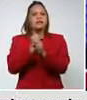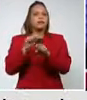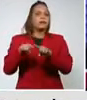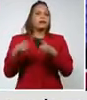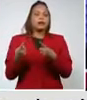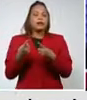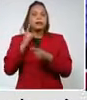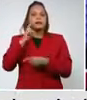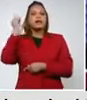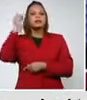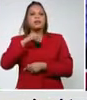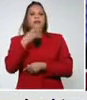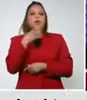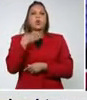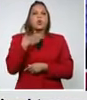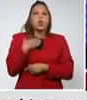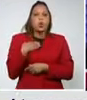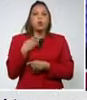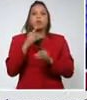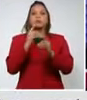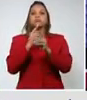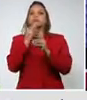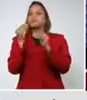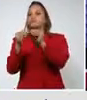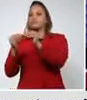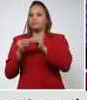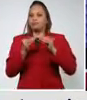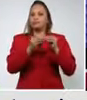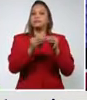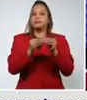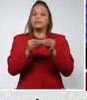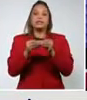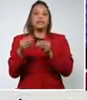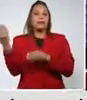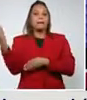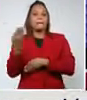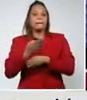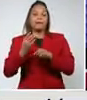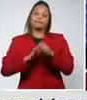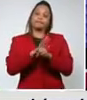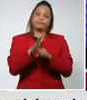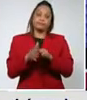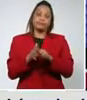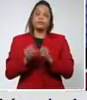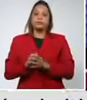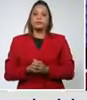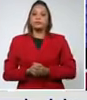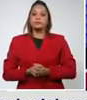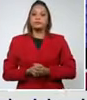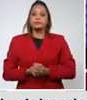precisar la fuente de infección y poder hacer correctamente las acciones de control de foco.